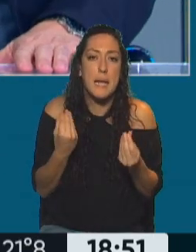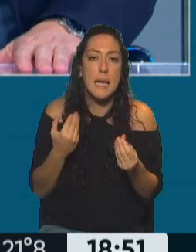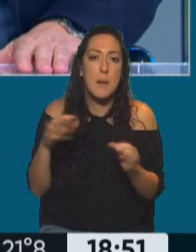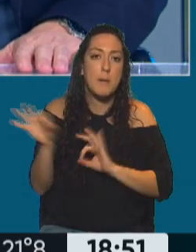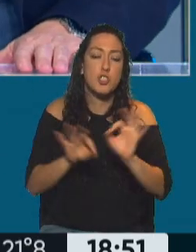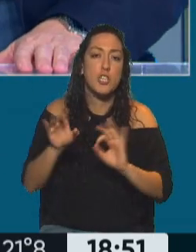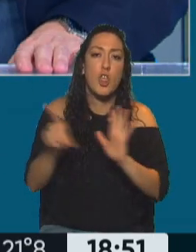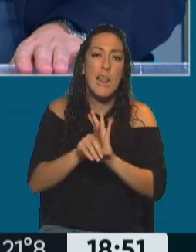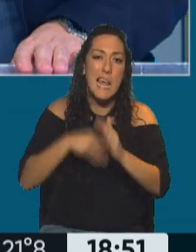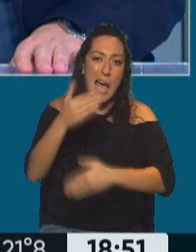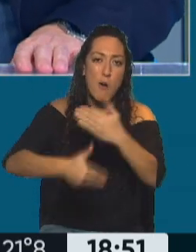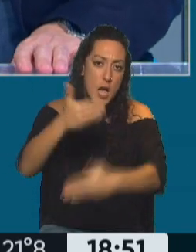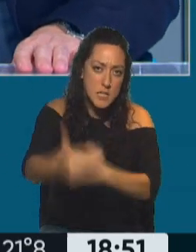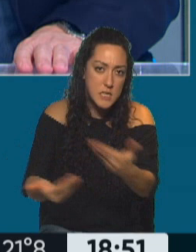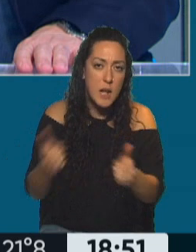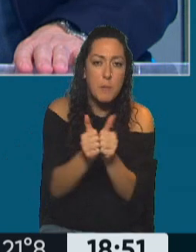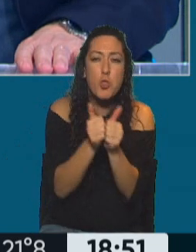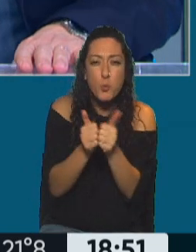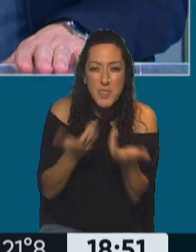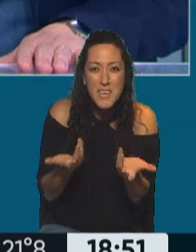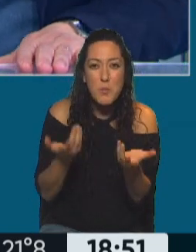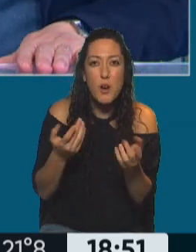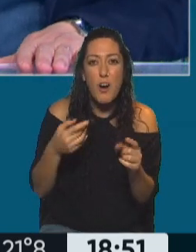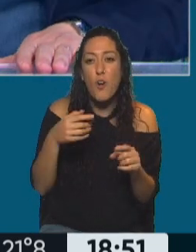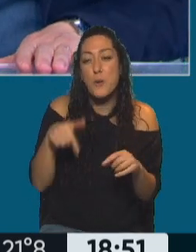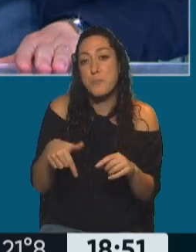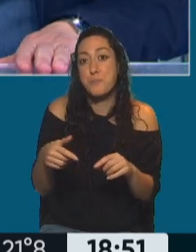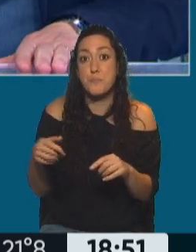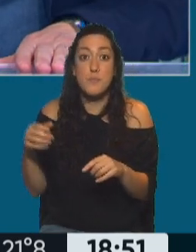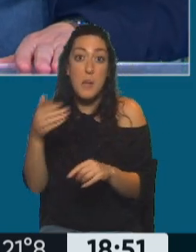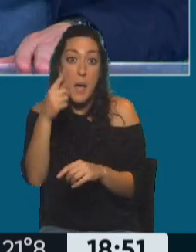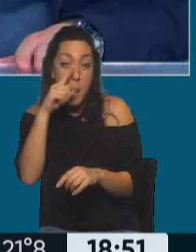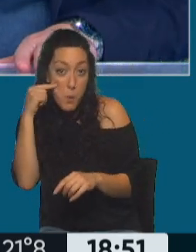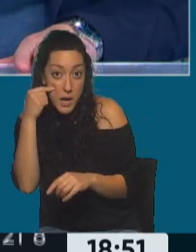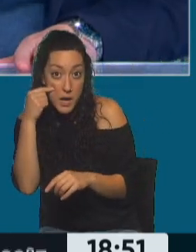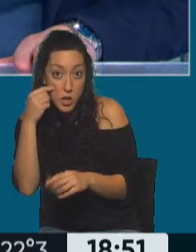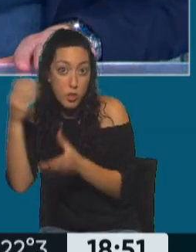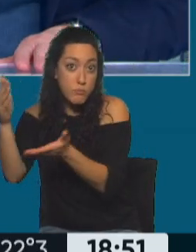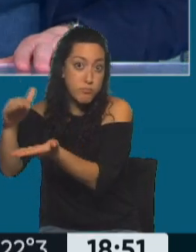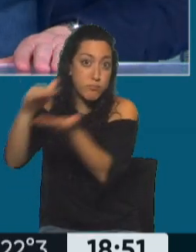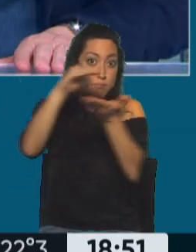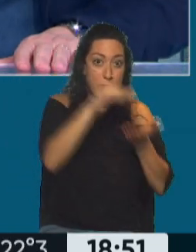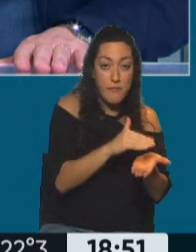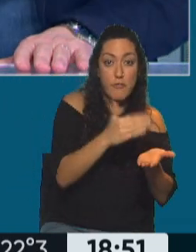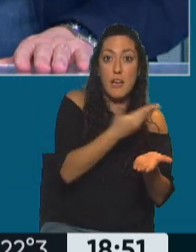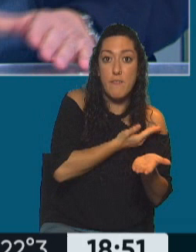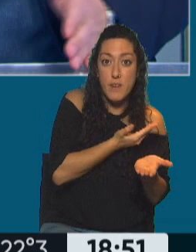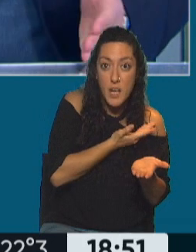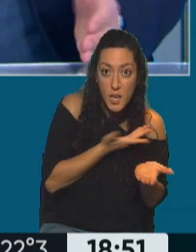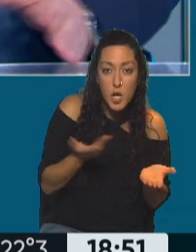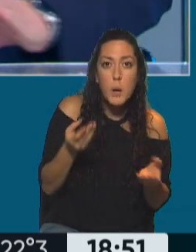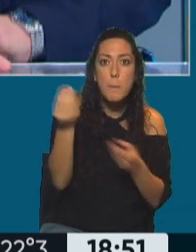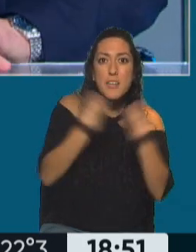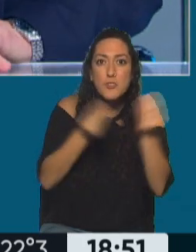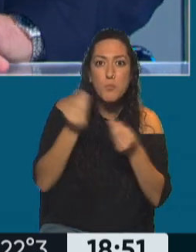productivos que sólo están a medio camino los presos cuando el presidente alberto fernández muchos para febrero extraordinario el